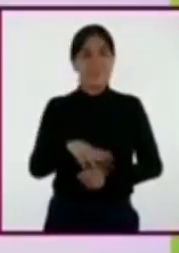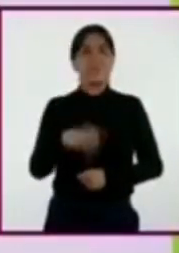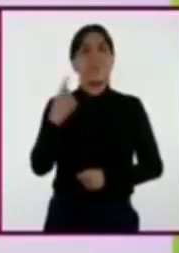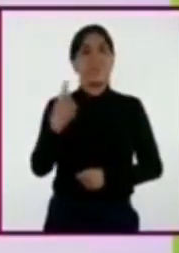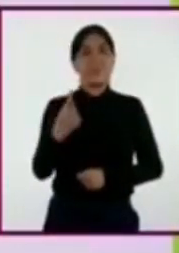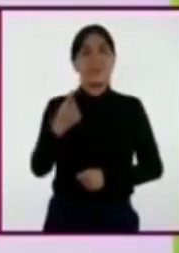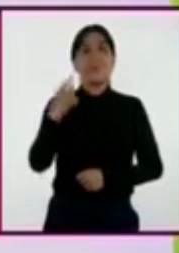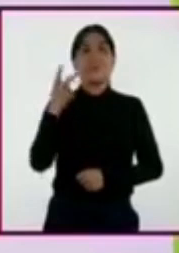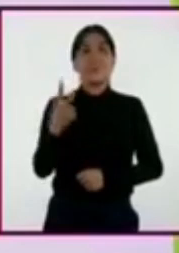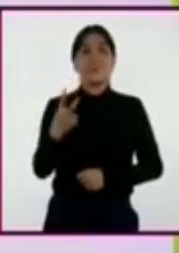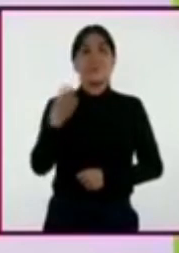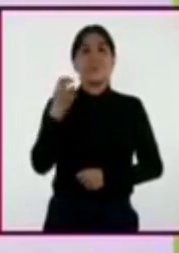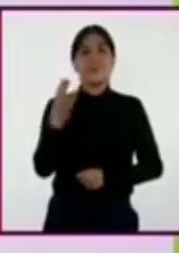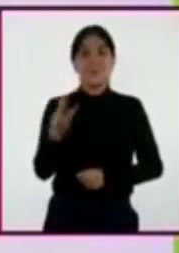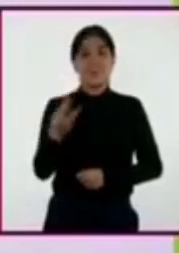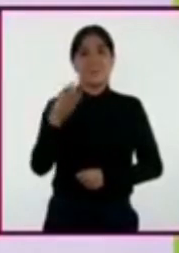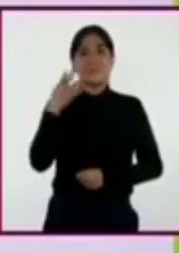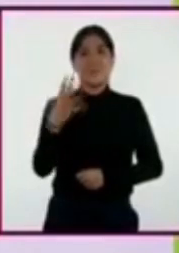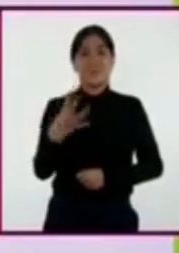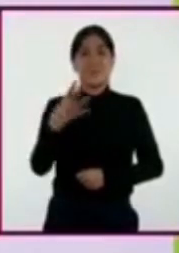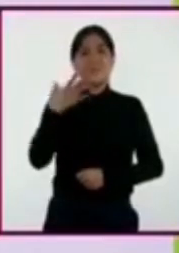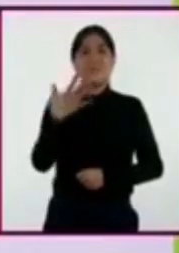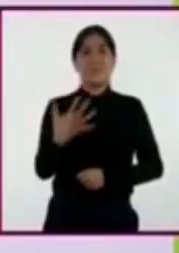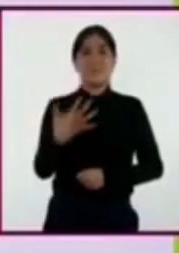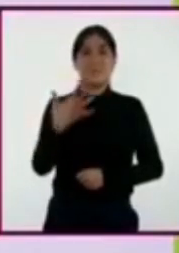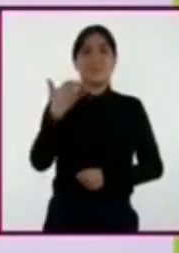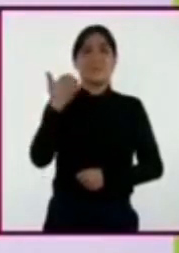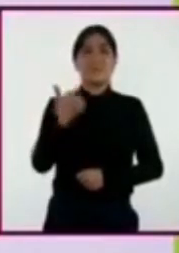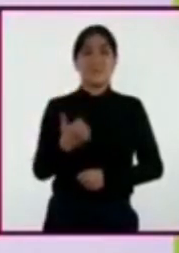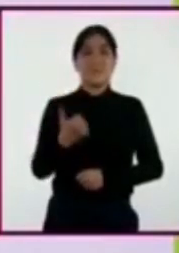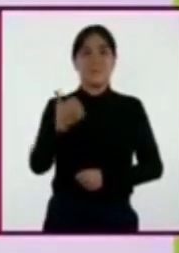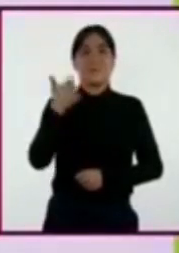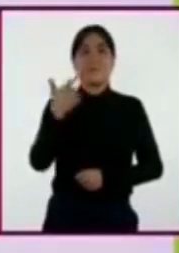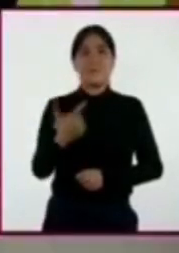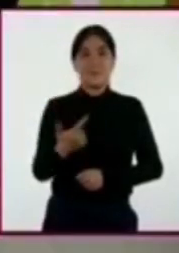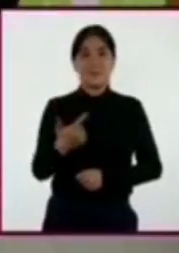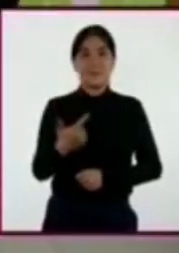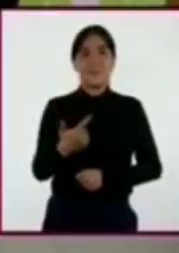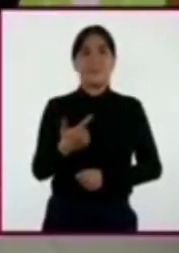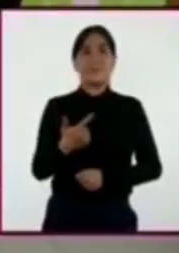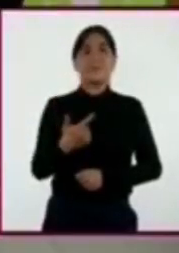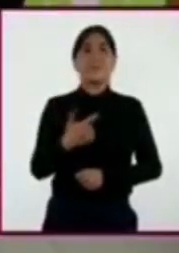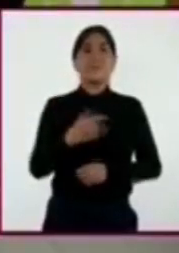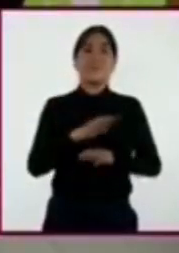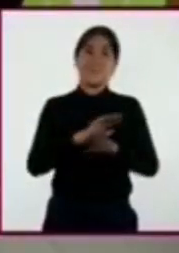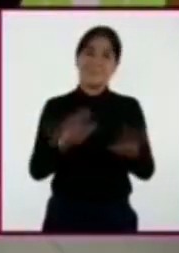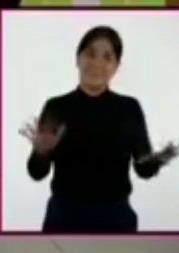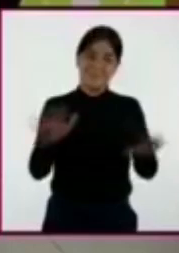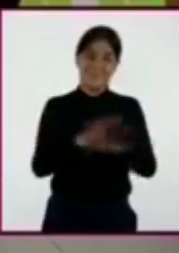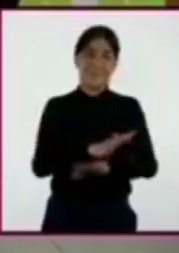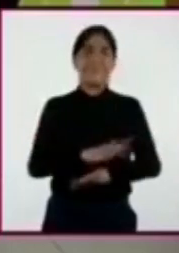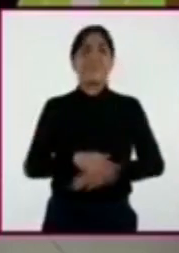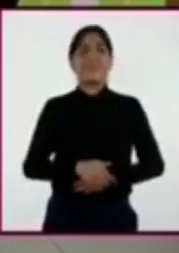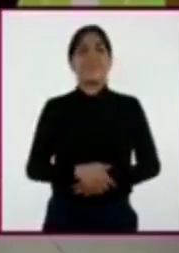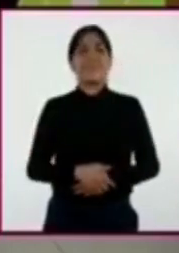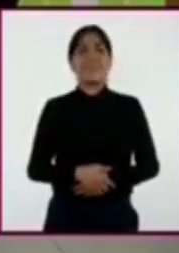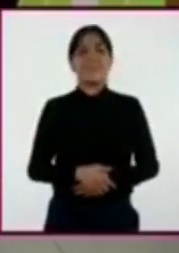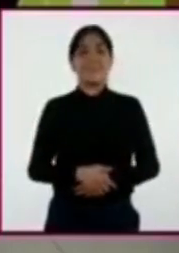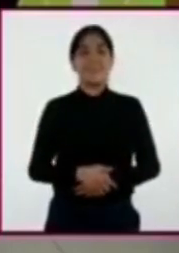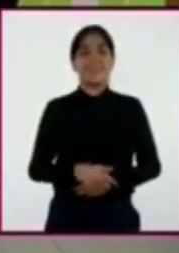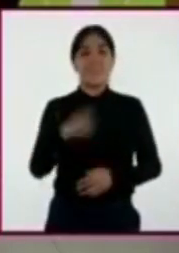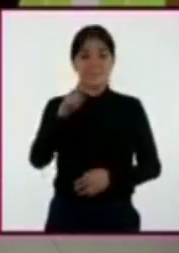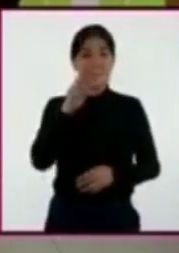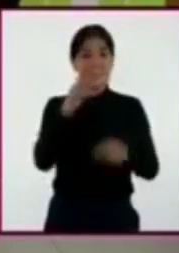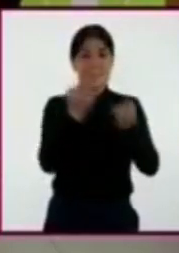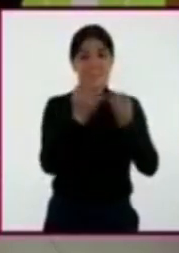1, 2, 3, 4, 5, 6, 7. Cambio. Tomamos